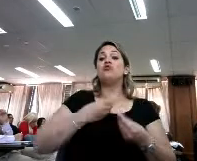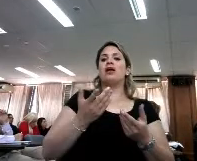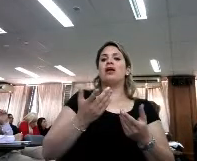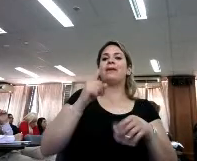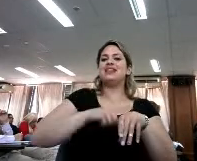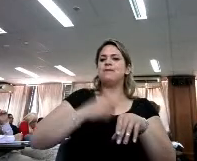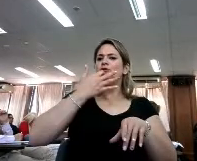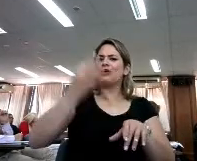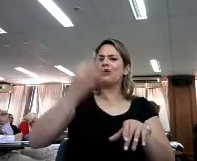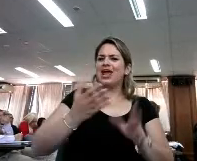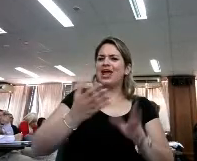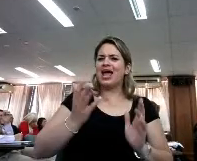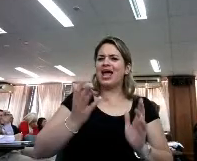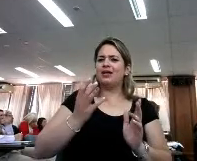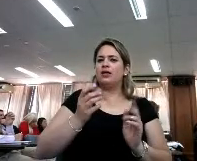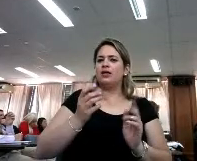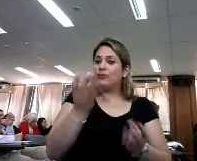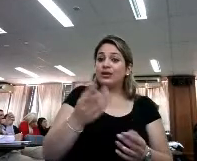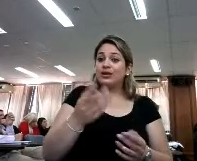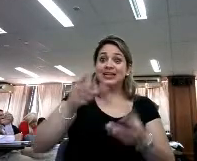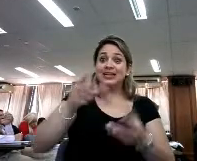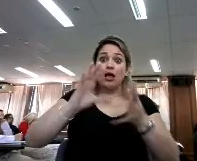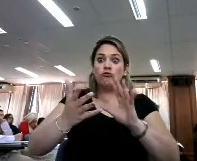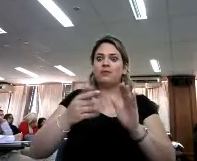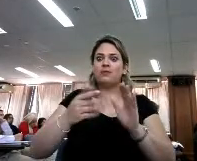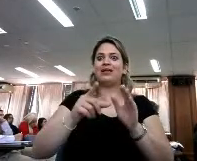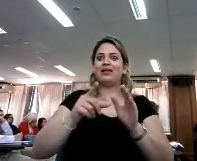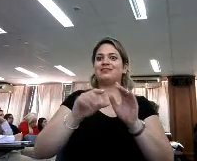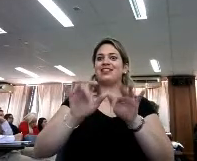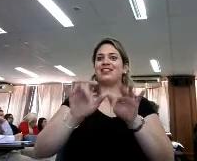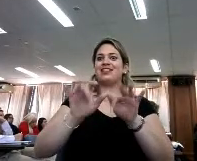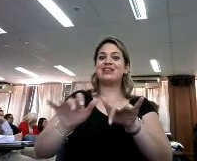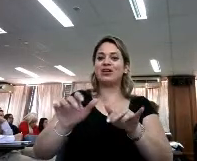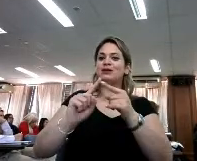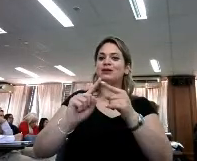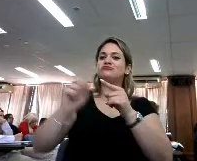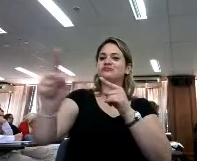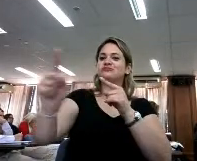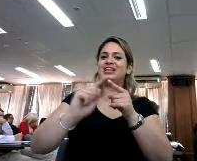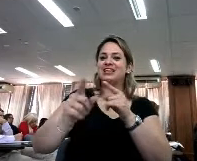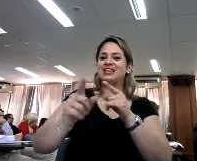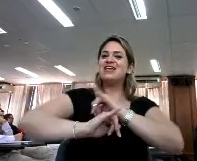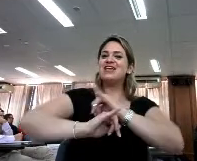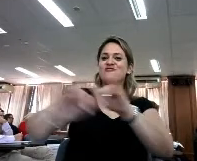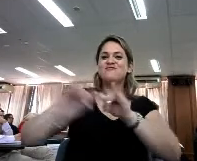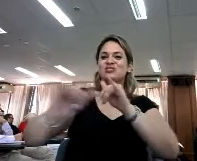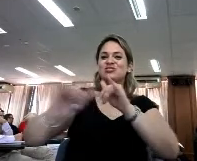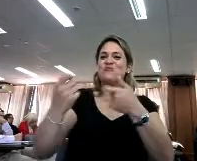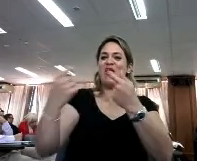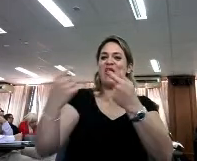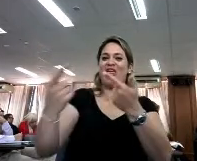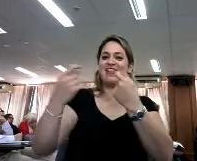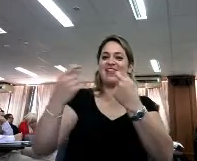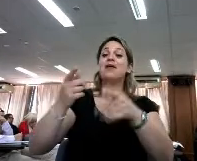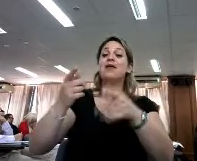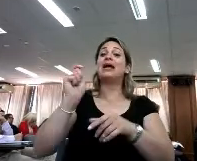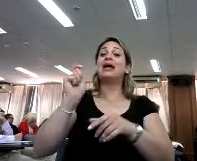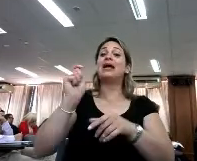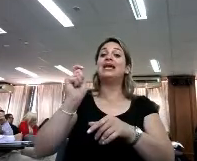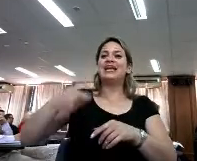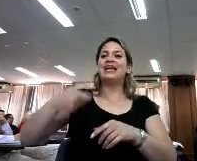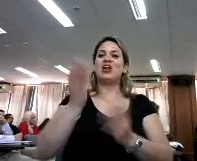tiempo real. ¿Por qué? Porque estas medidas tecnológicas van de manera directa enviando información a quienes gestionan los derechos de.